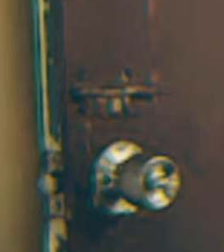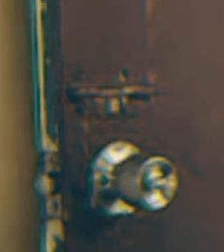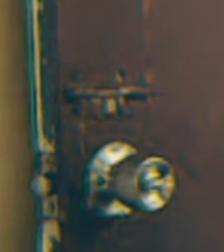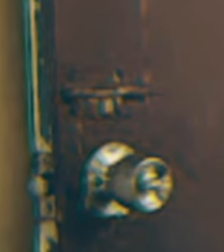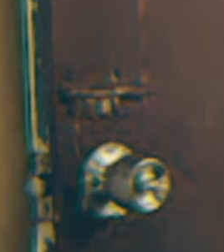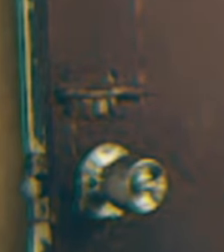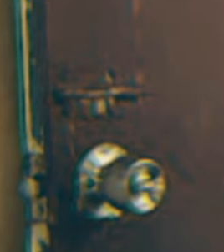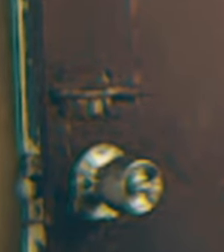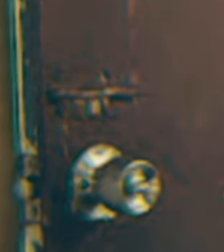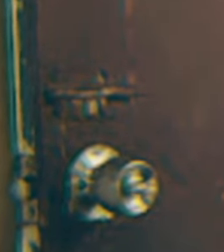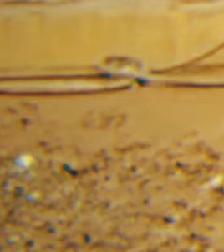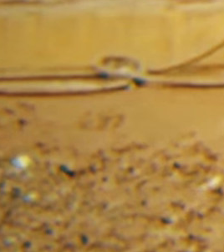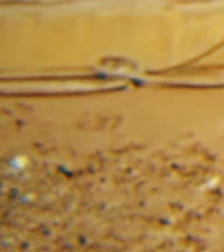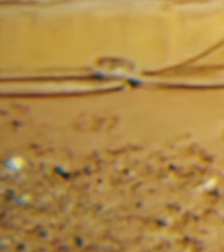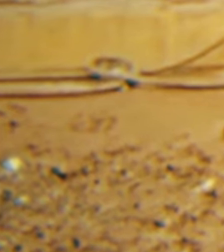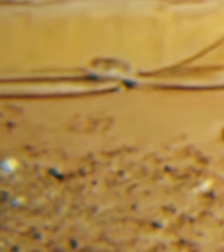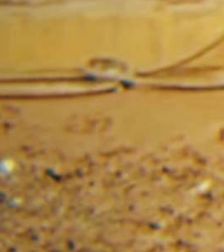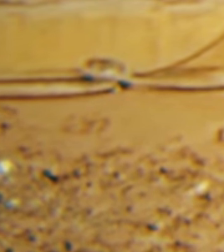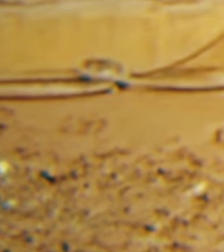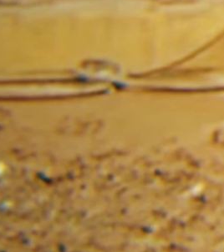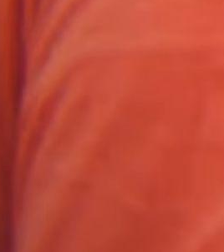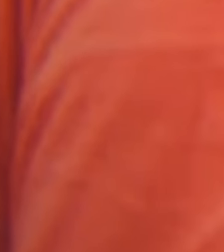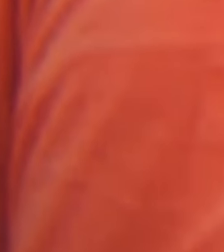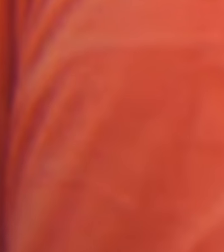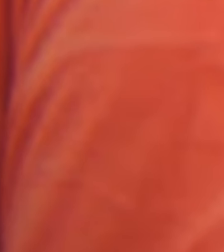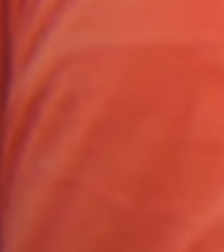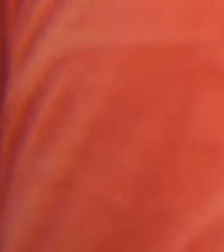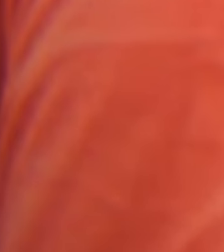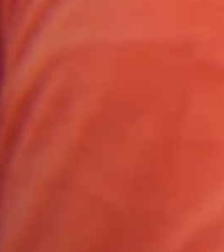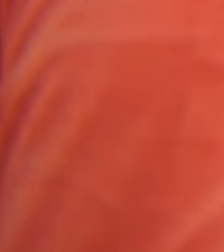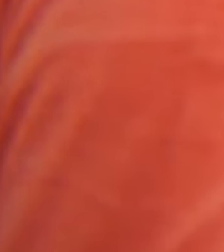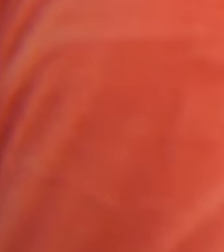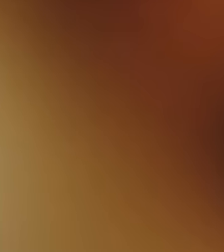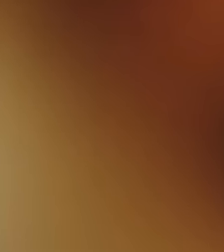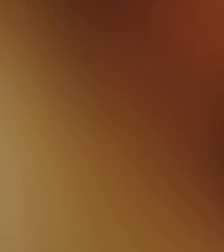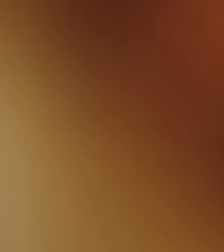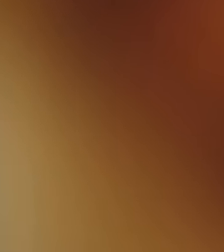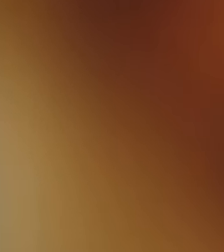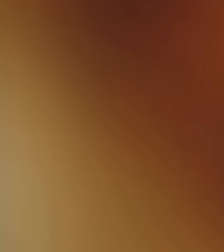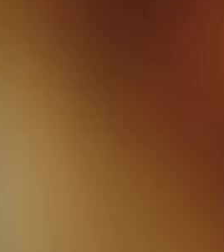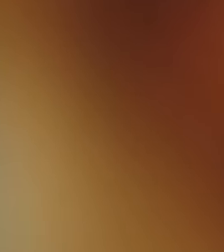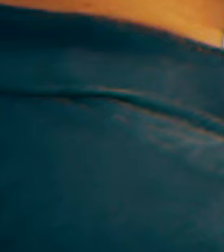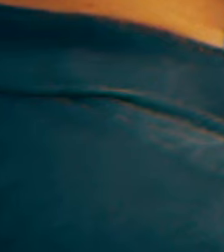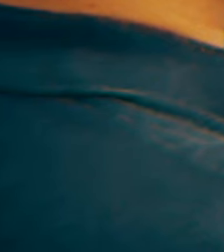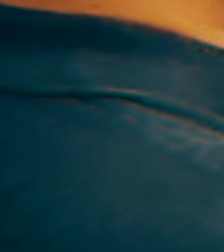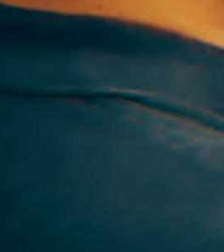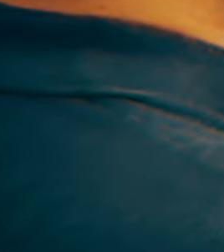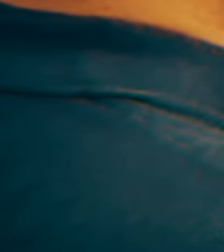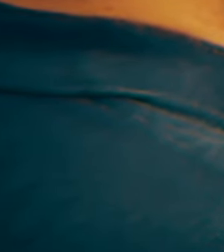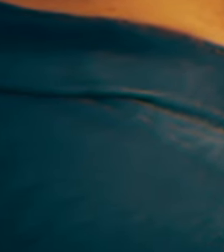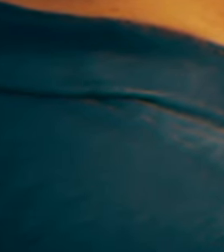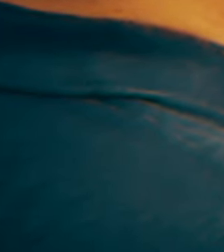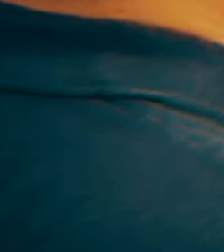encanto. Donde los pobres son ricos. Y el que se cae lo levanto. Porque aquí todo el mundo se ayuda y se da la mano. Y aunque no